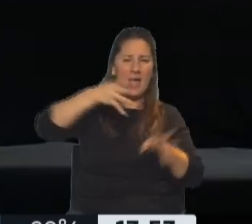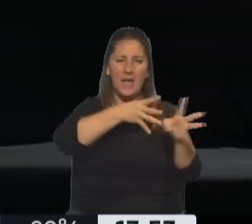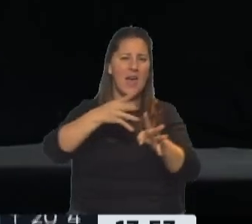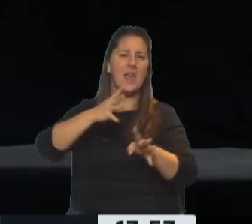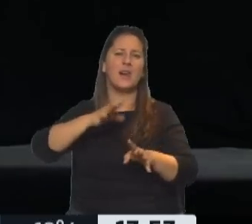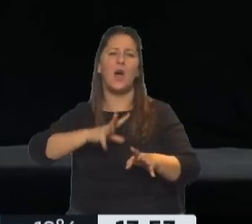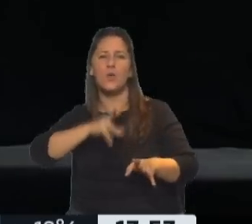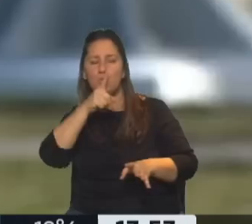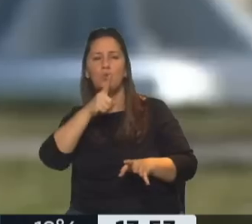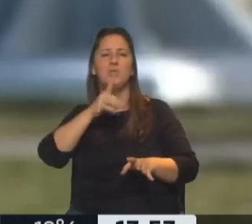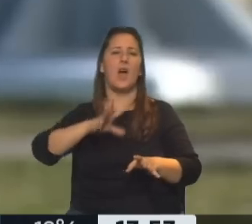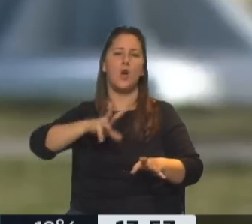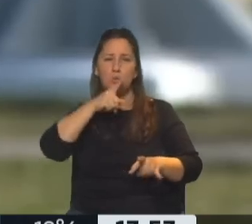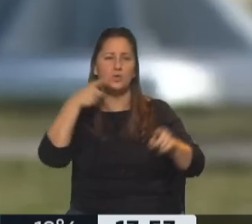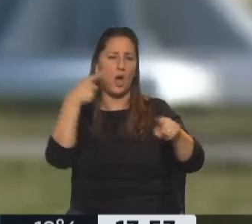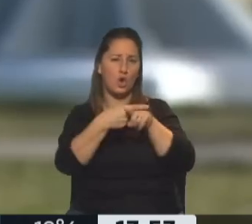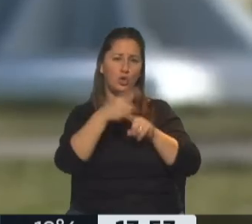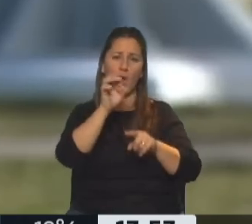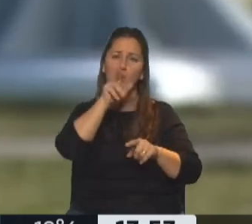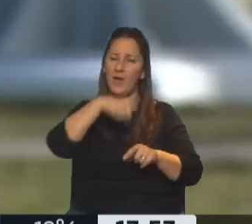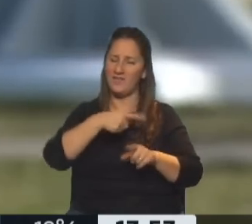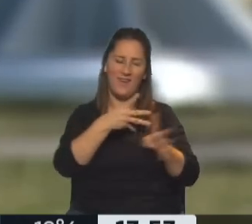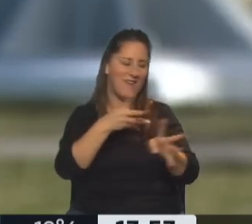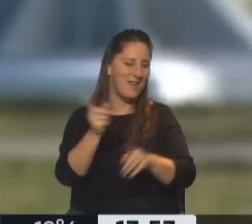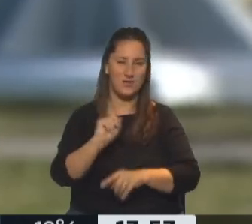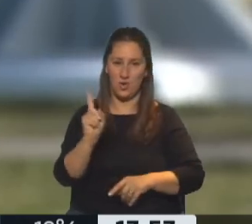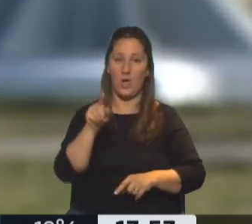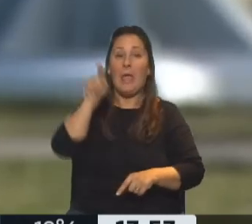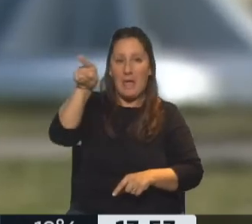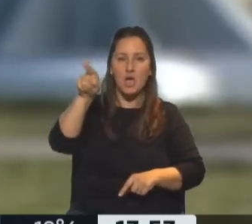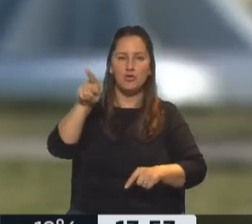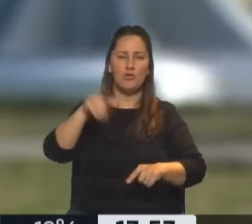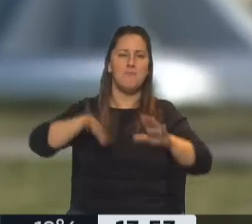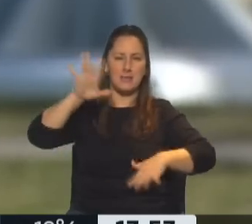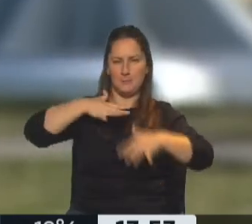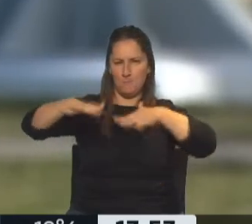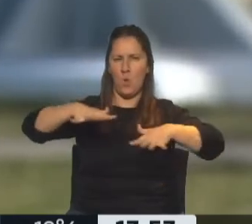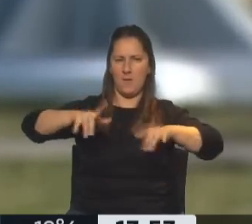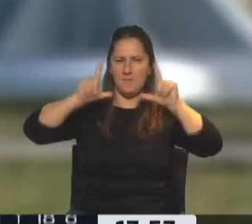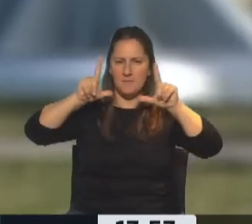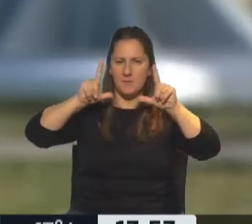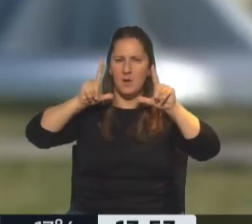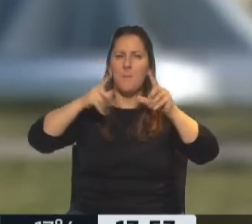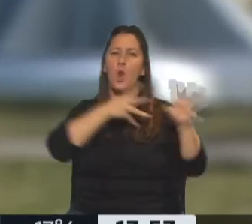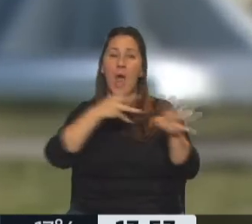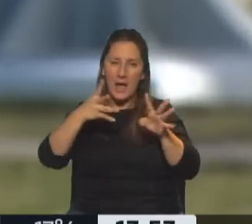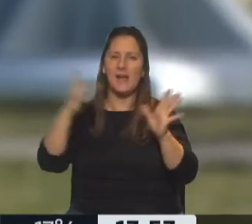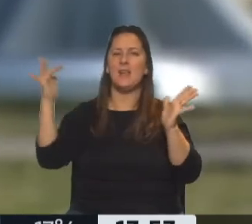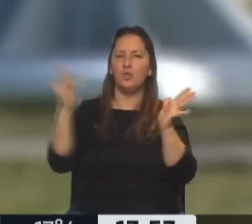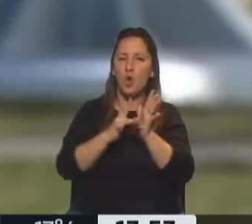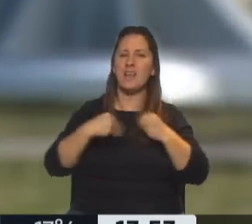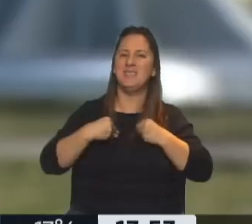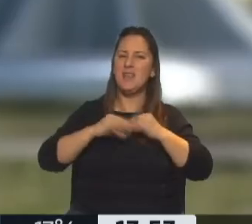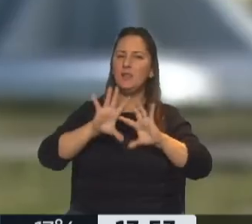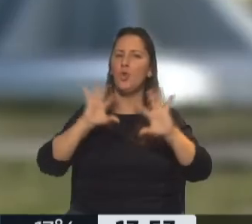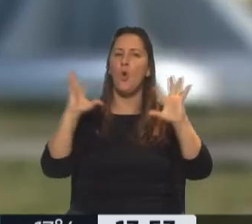Rusia y la OTAN. Ellos son los que protagonizan la guerra, pero la guerra tiene un efecto global.